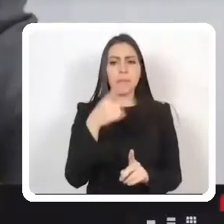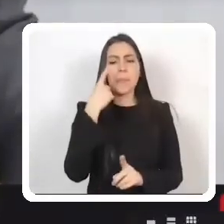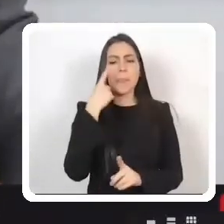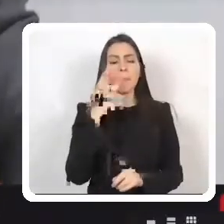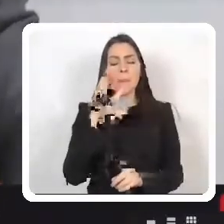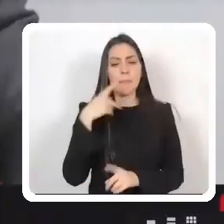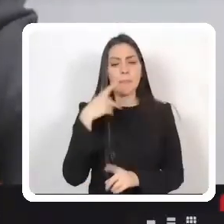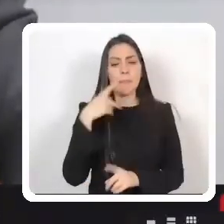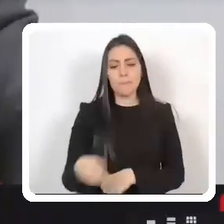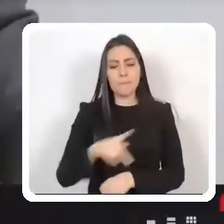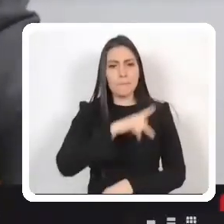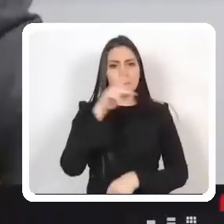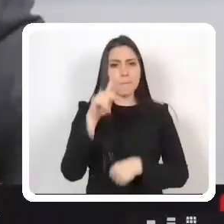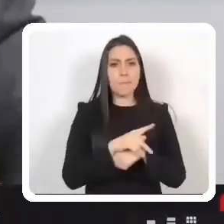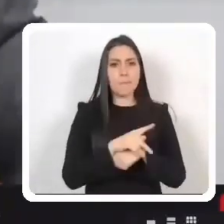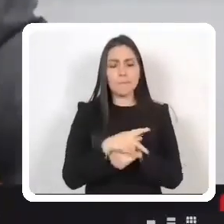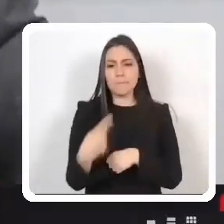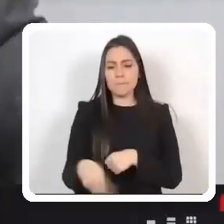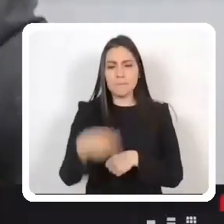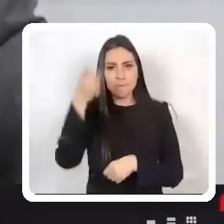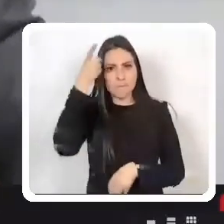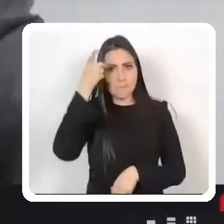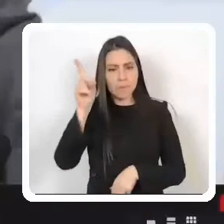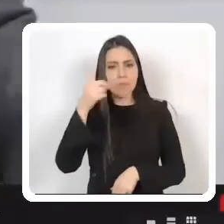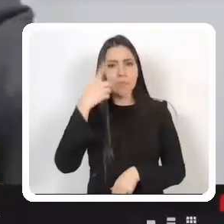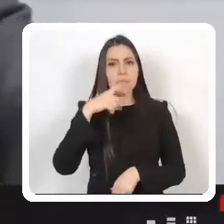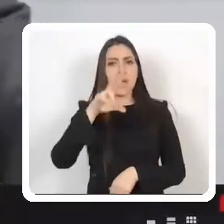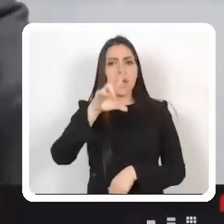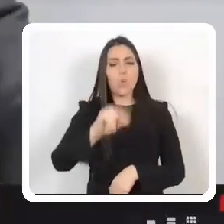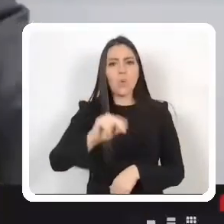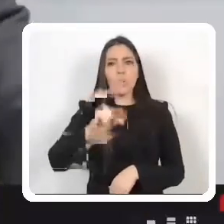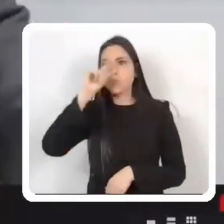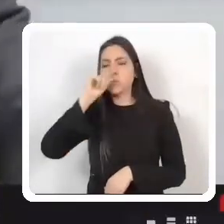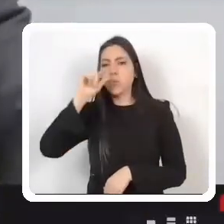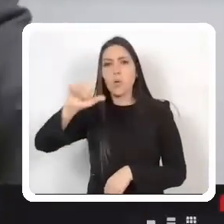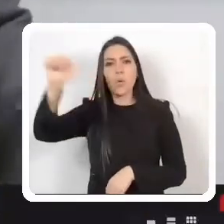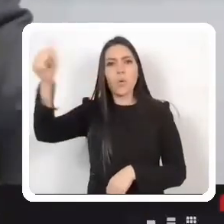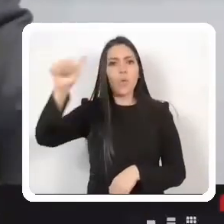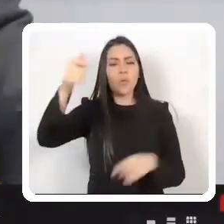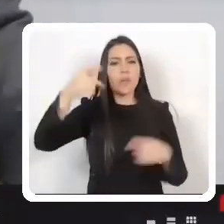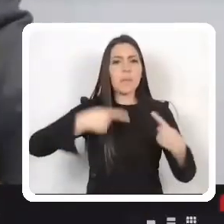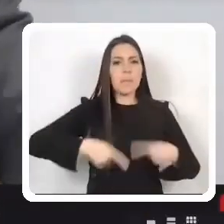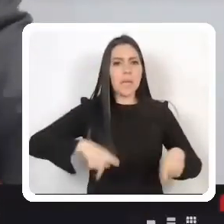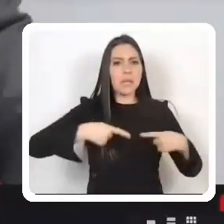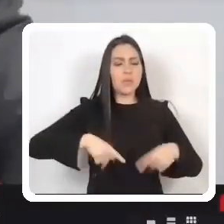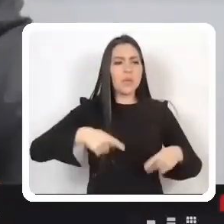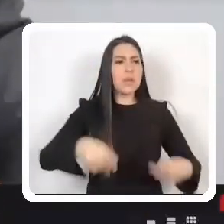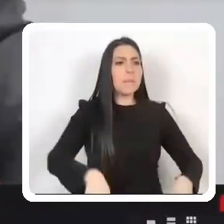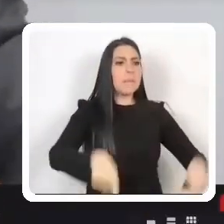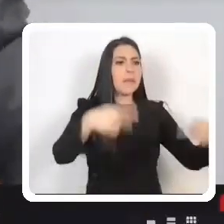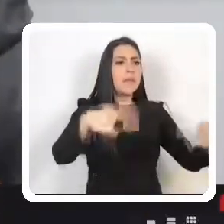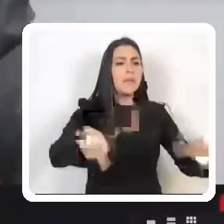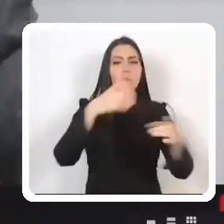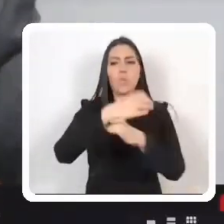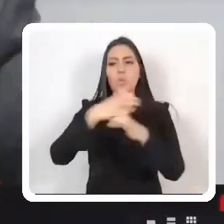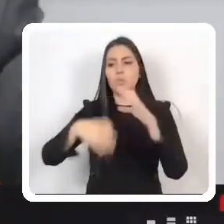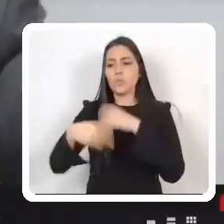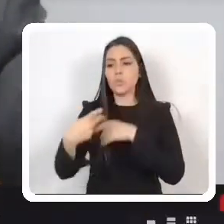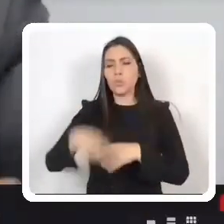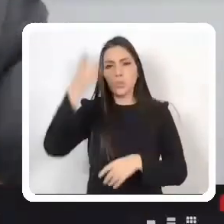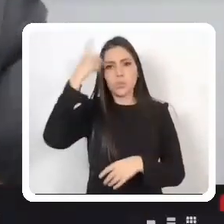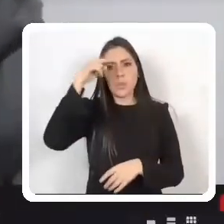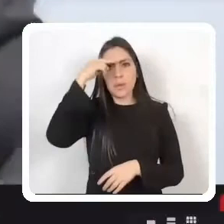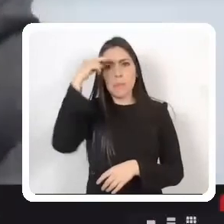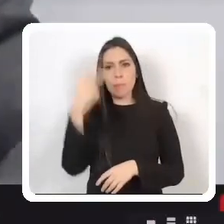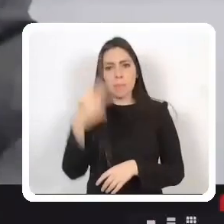nacional e impedir que los vendepatrias y empleados de las grandes corporaciones privadas,